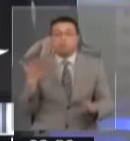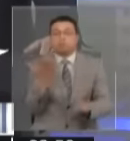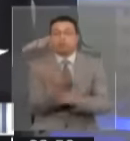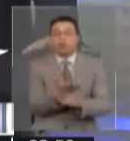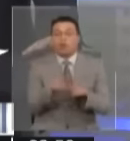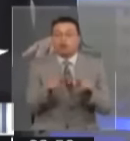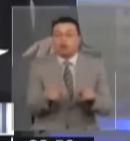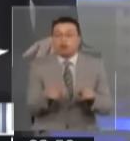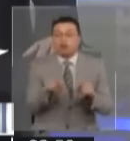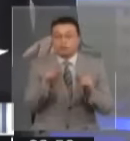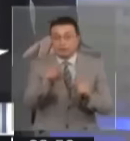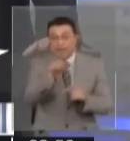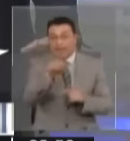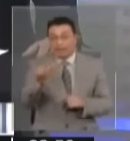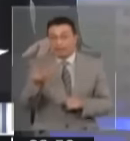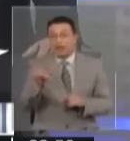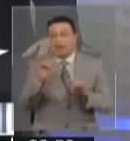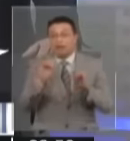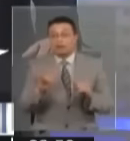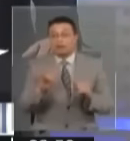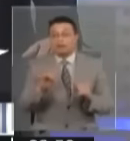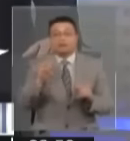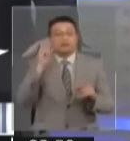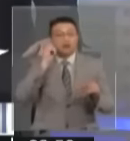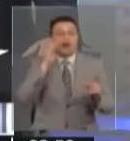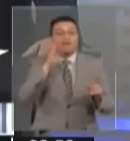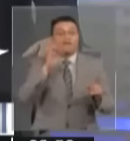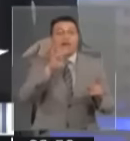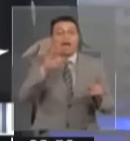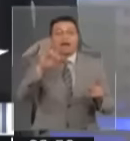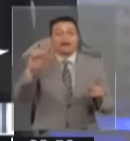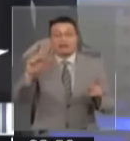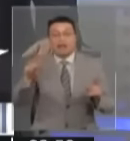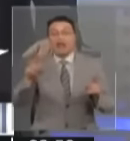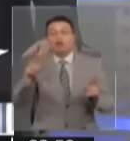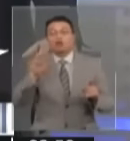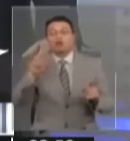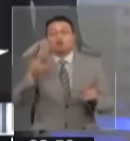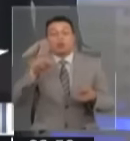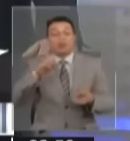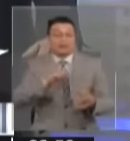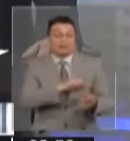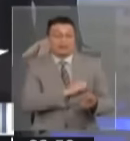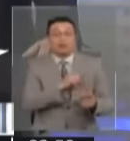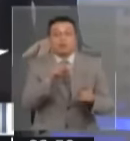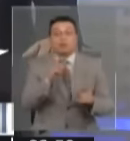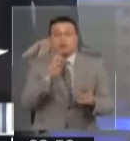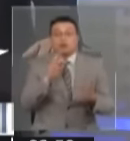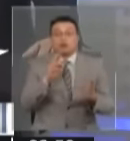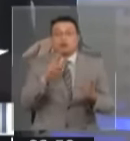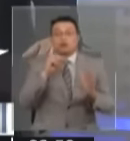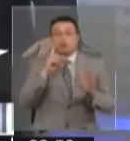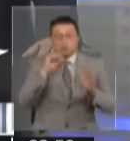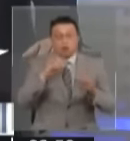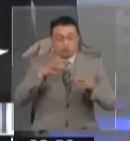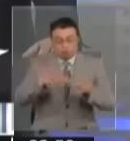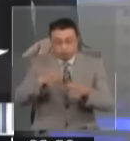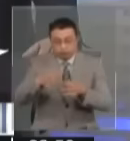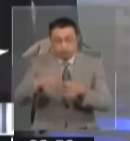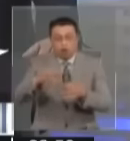estas postulaciones tanto de ella, de la señora Barría, digamos, en el sector sur de la ciudad, responden a una lógica también de ir colonizando